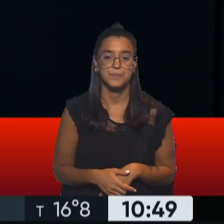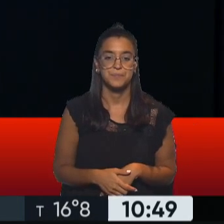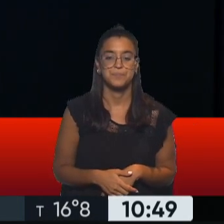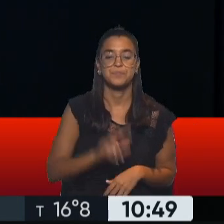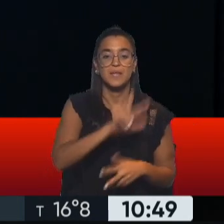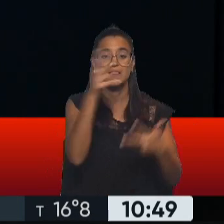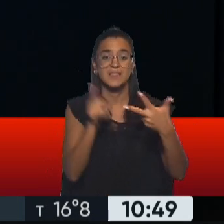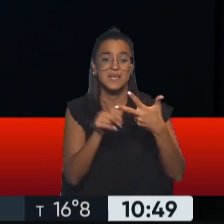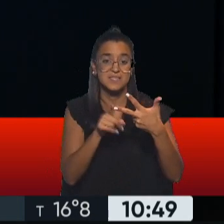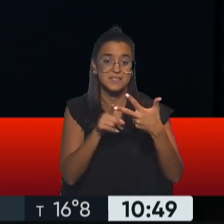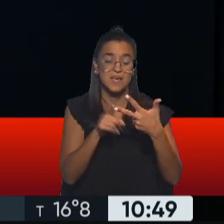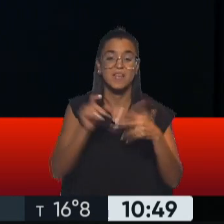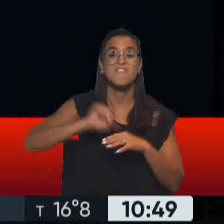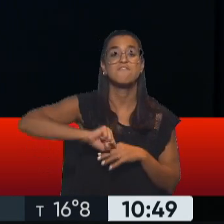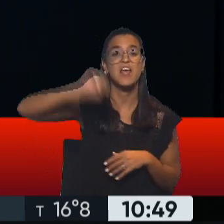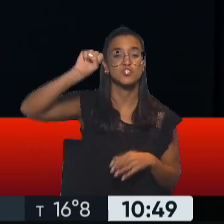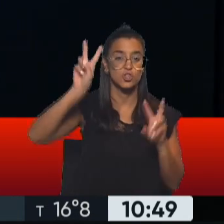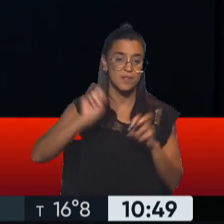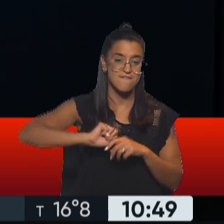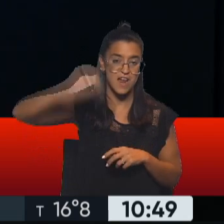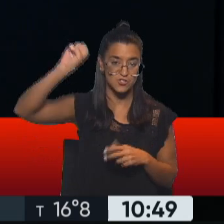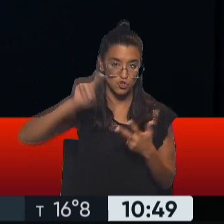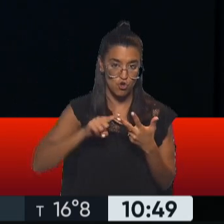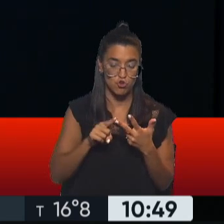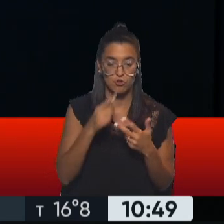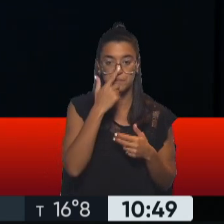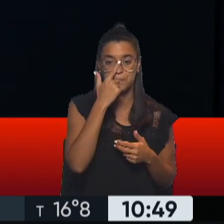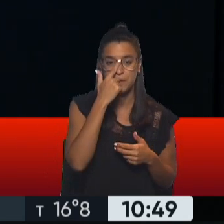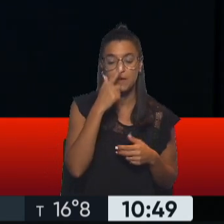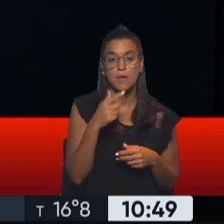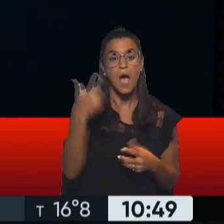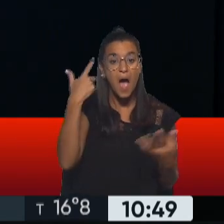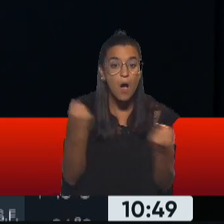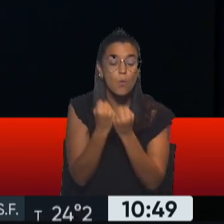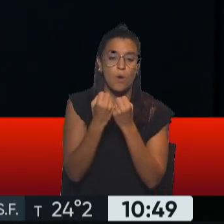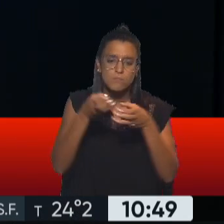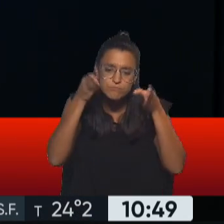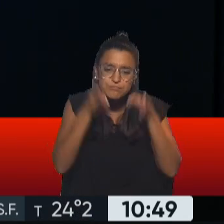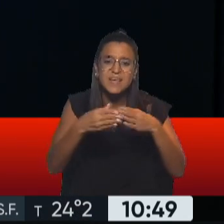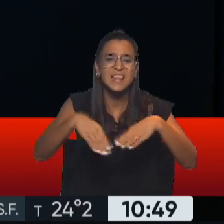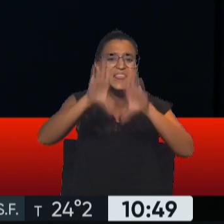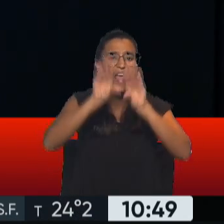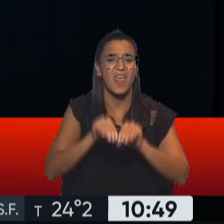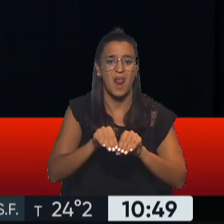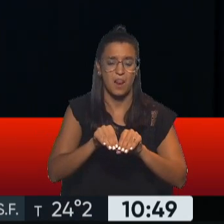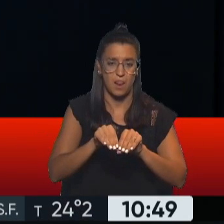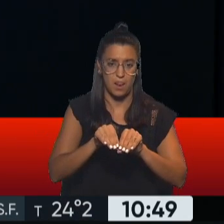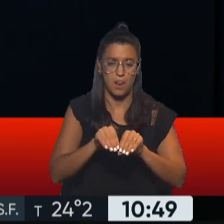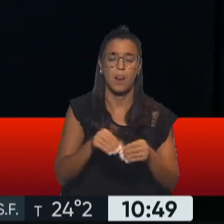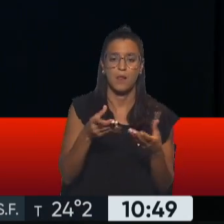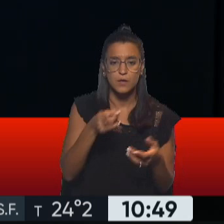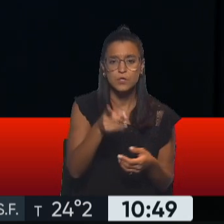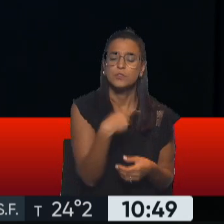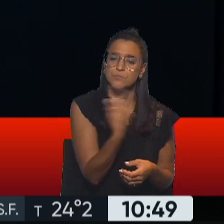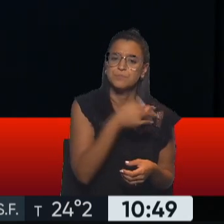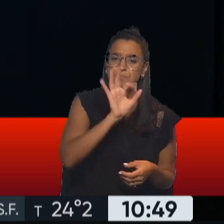El tercer bloque es el bloque de la inflación. Y lo que se acordó es un enfoque integral en el cual se